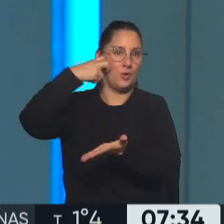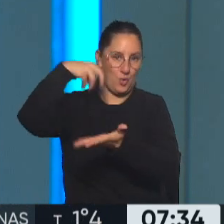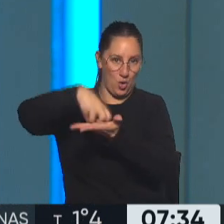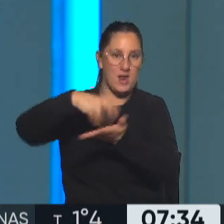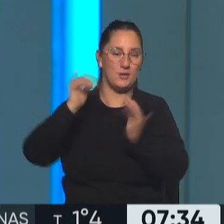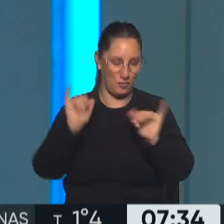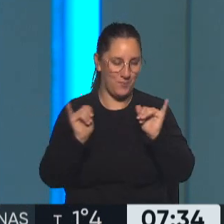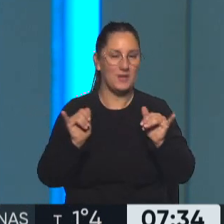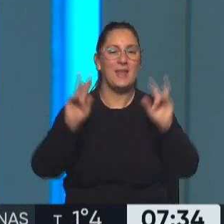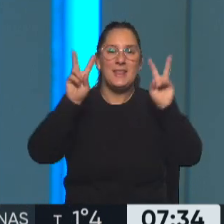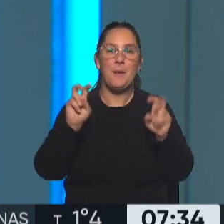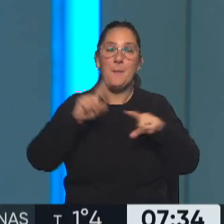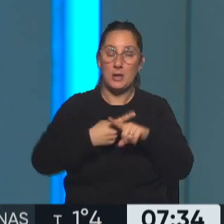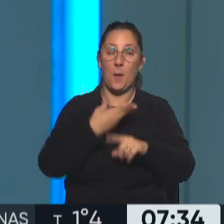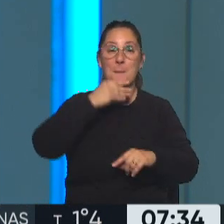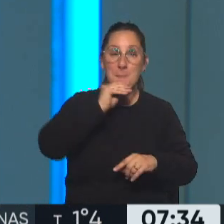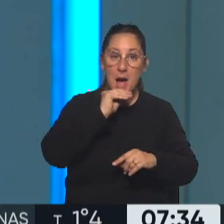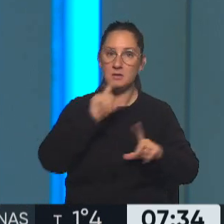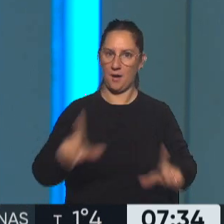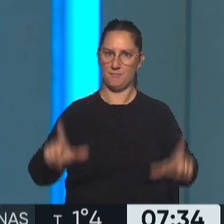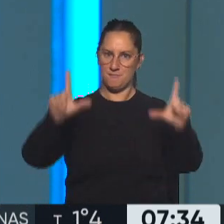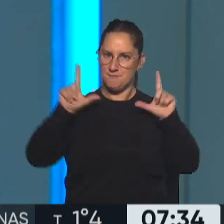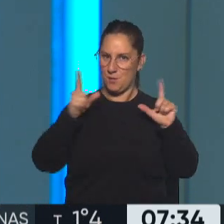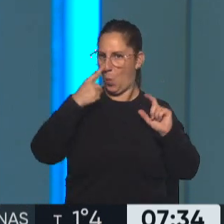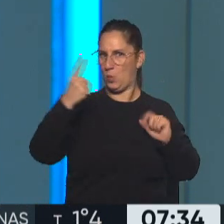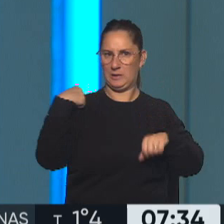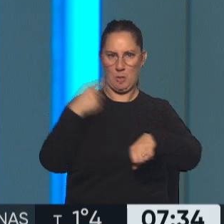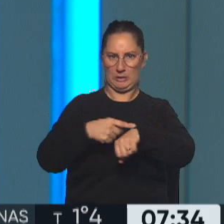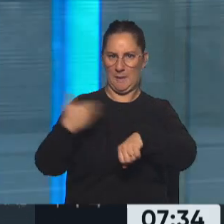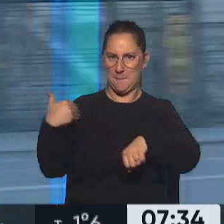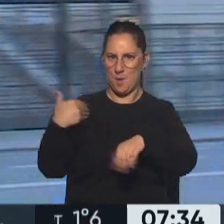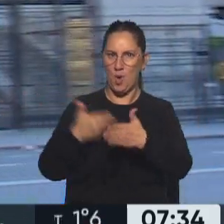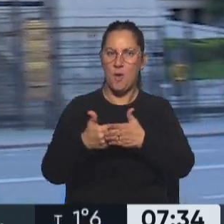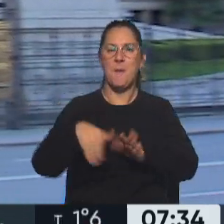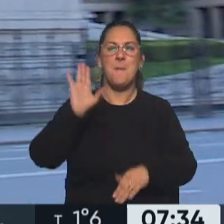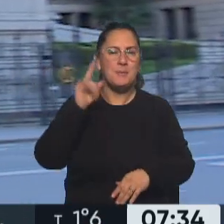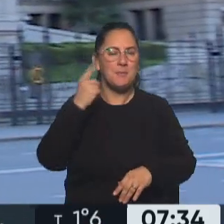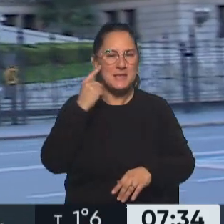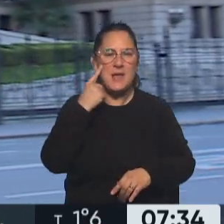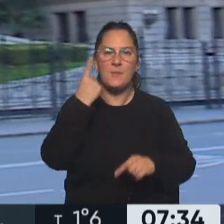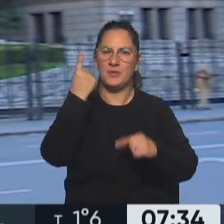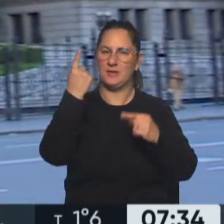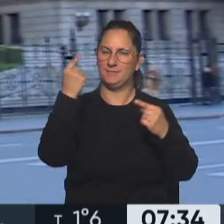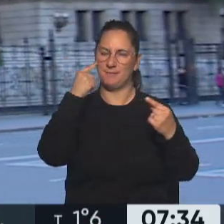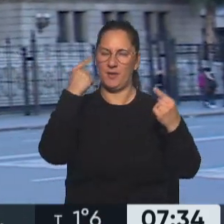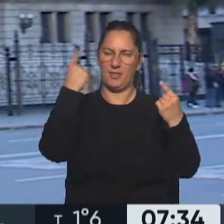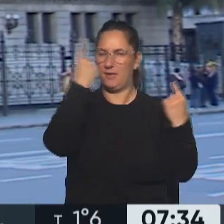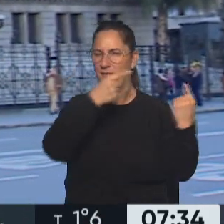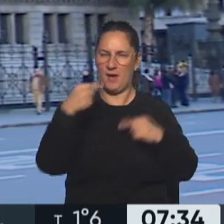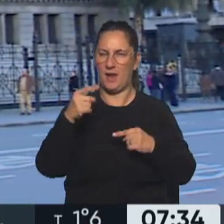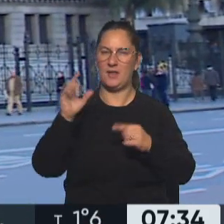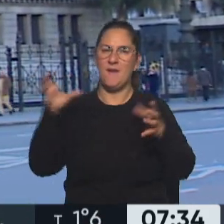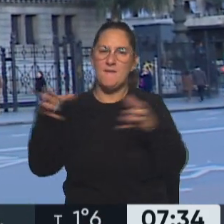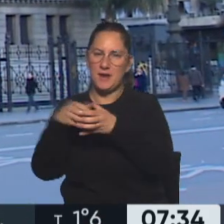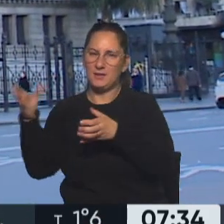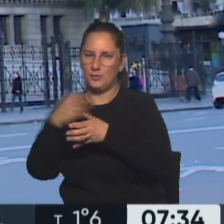nacional. Es cierto, en términos políticos, Sergio Massa ha tomado un protagonismo en el último tiempo, sobre todo teniendo en cuenta las diferencias que hay en el Frente de